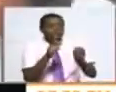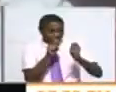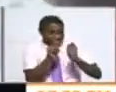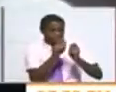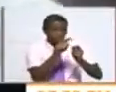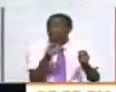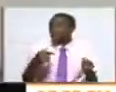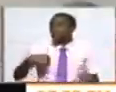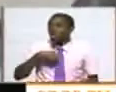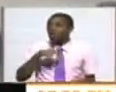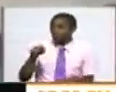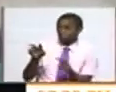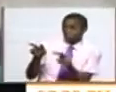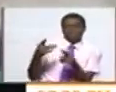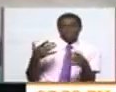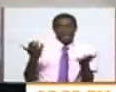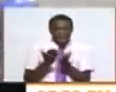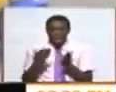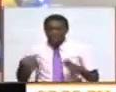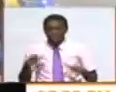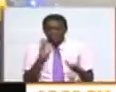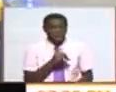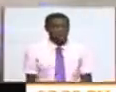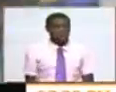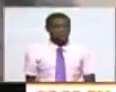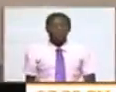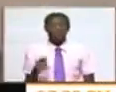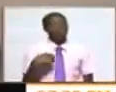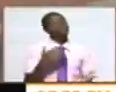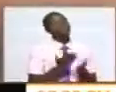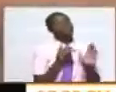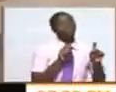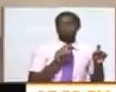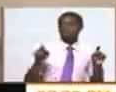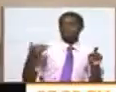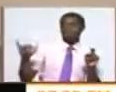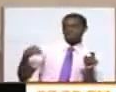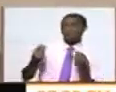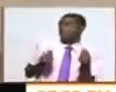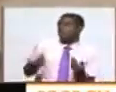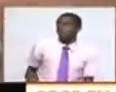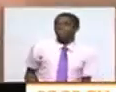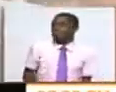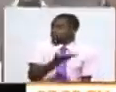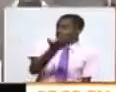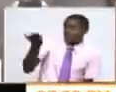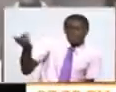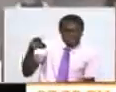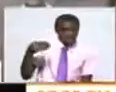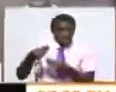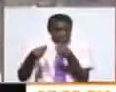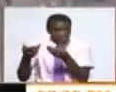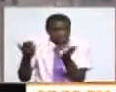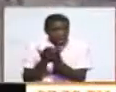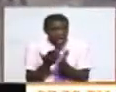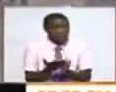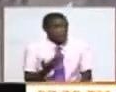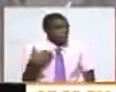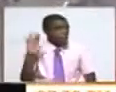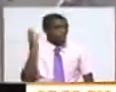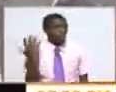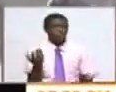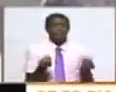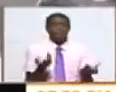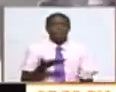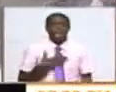a tener clase con esto? Dígame usted si yo puedo dar clase con esto. Dígame, ¿yo puedo dar clase con esto? No puedo dar clase. ¿Ellos han impedido el